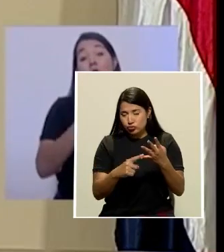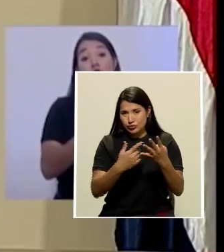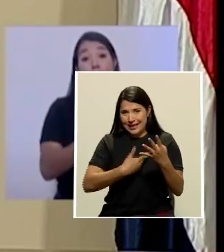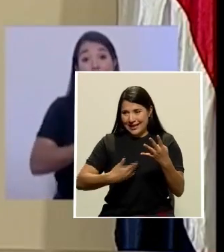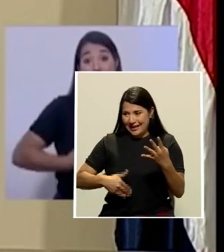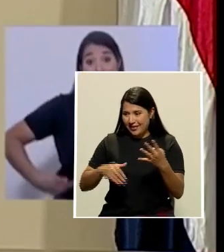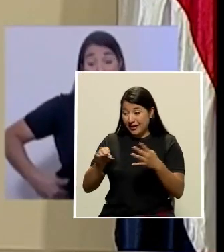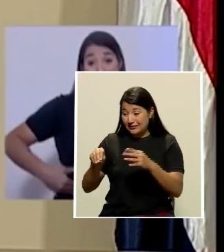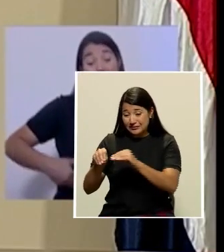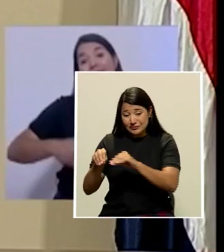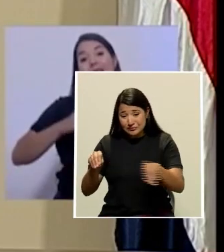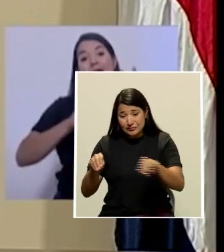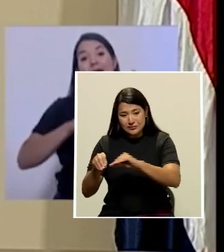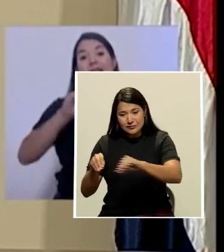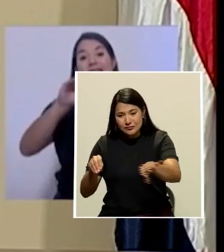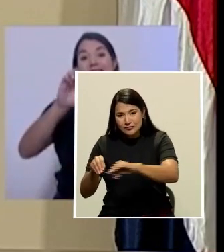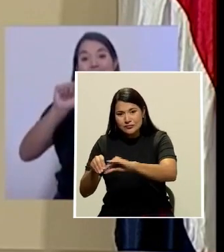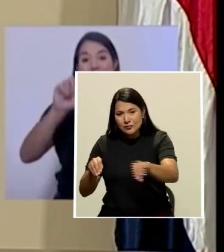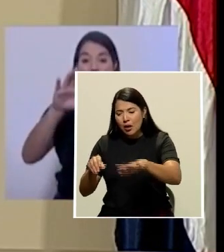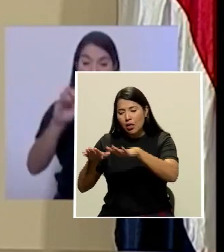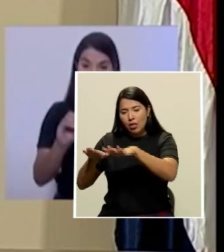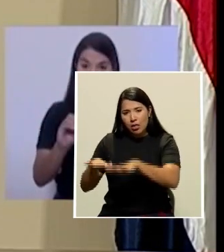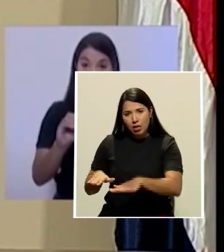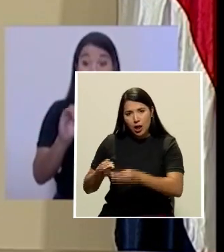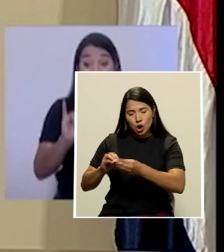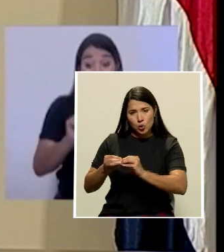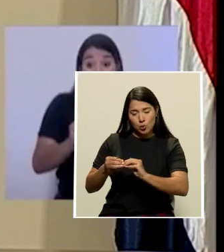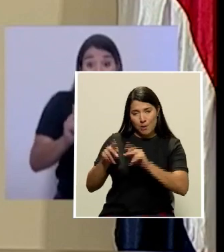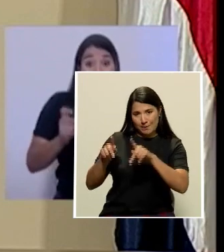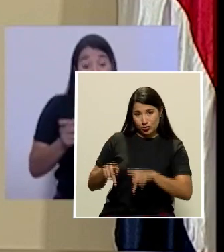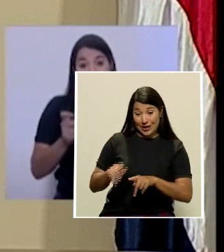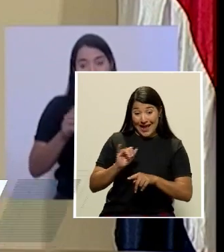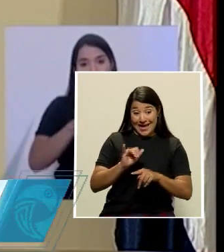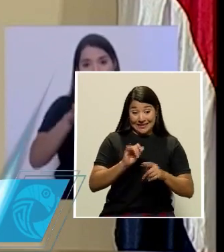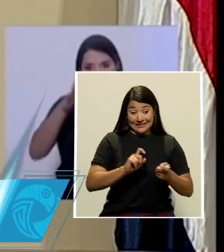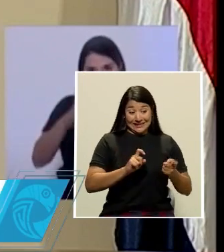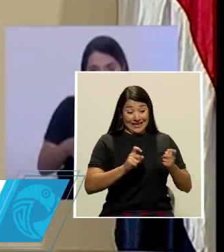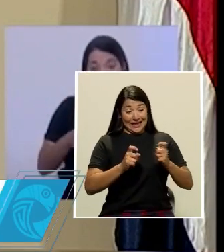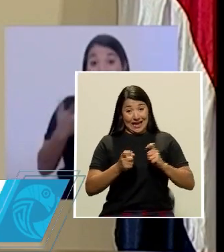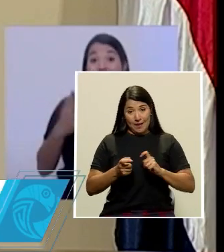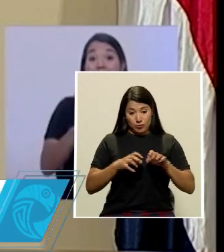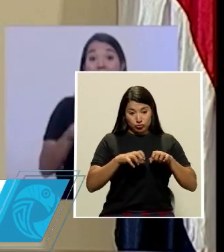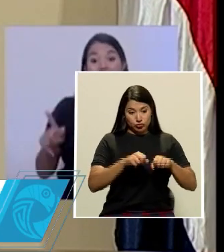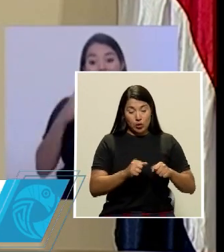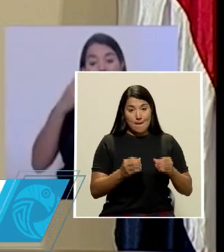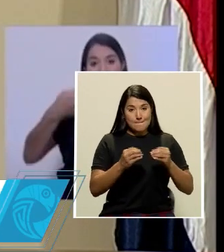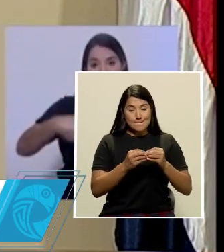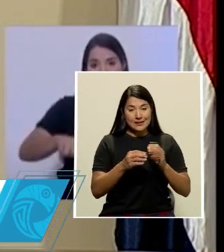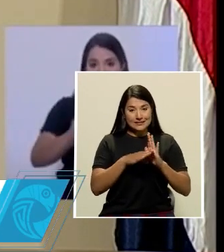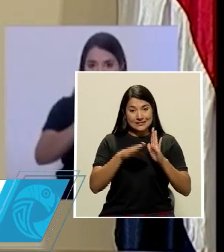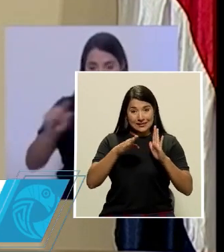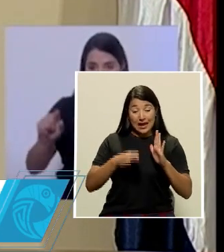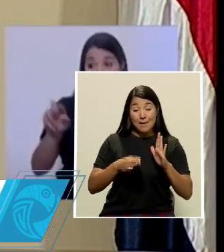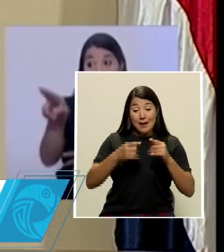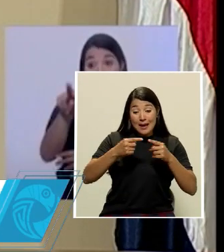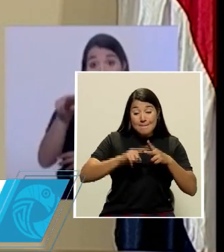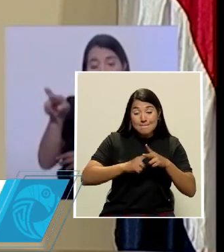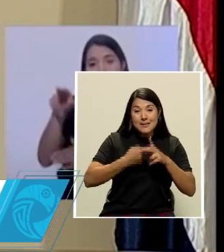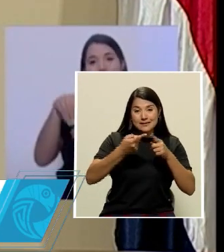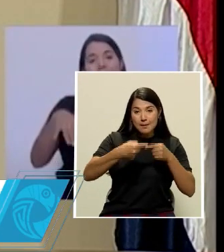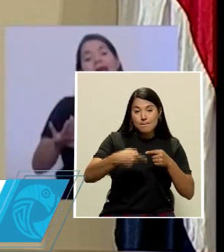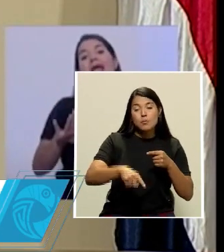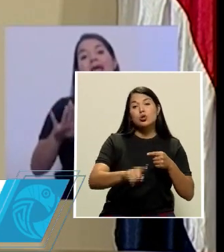Esta reconversión de camas va a estar lista a partir de la próxima semana. Los compañeros de la gerencia de